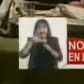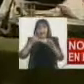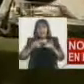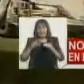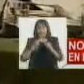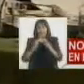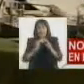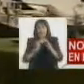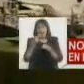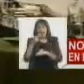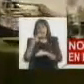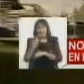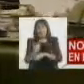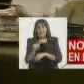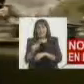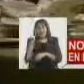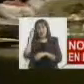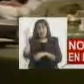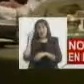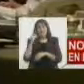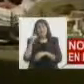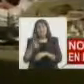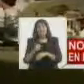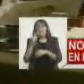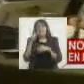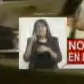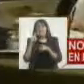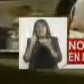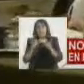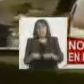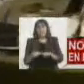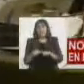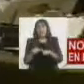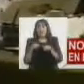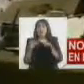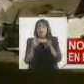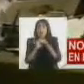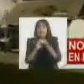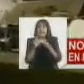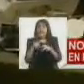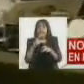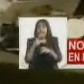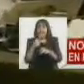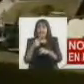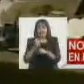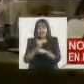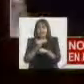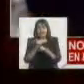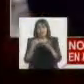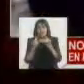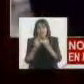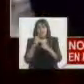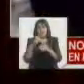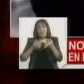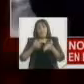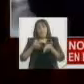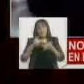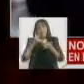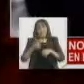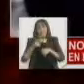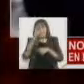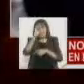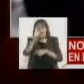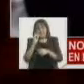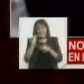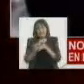ciudad, de la ciudad de La Haya, en Holanda, precisamente para poder unirse a la misión jurídica y diplomática que está al